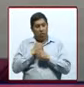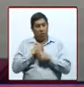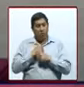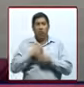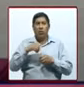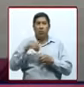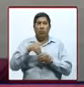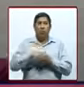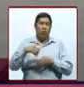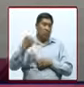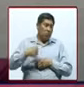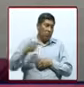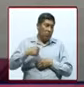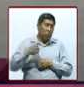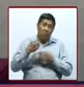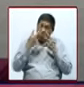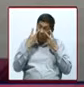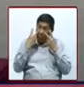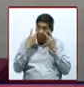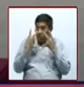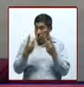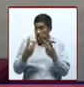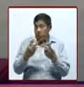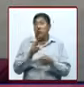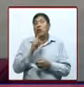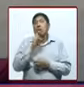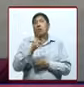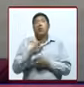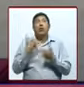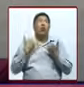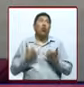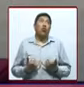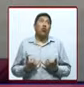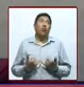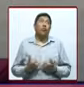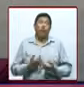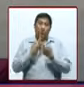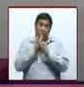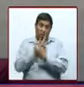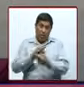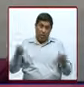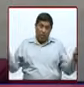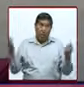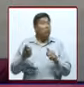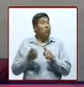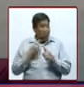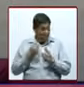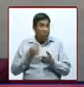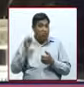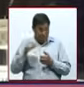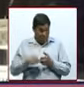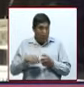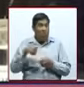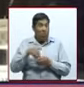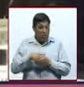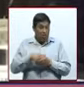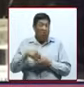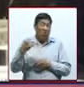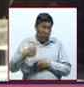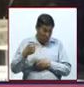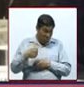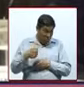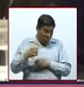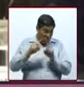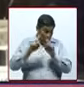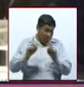las judiciales. Vamos a ver si realmente hoy se ha declarado que la prioridad son las judiciales y las presidenciales, si se